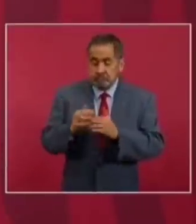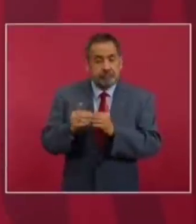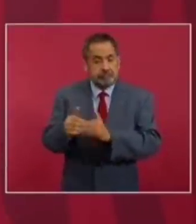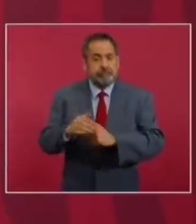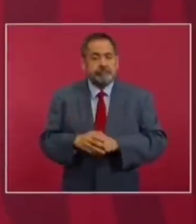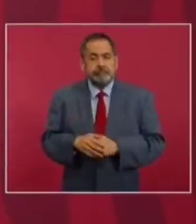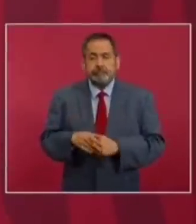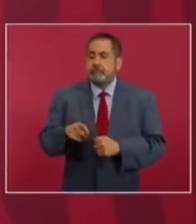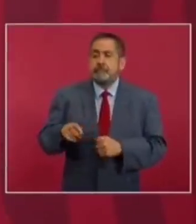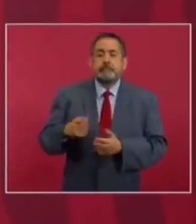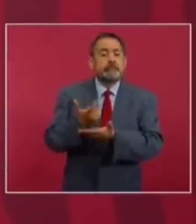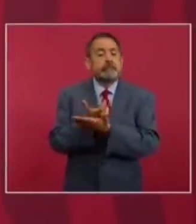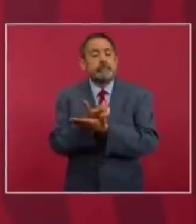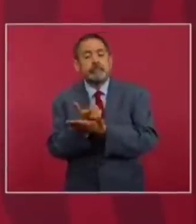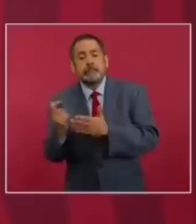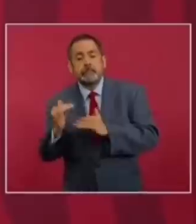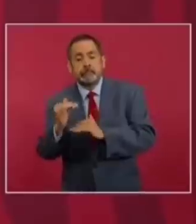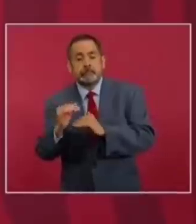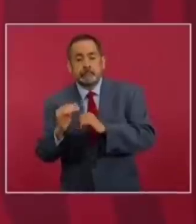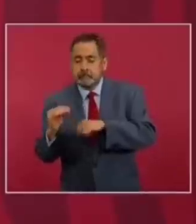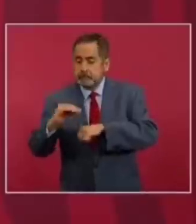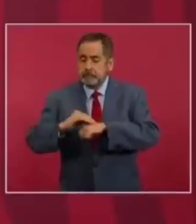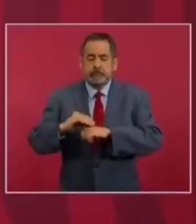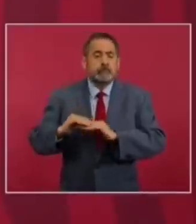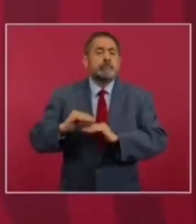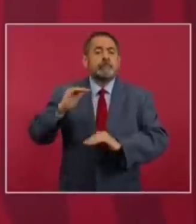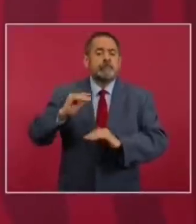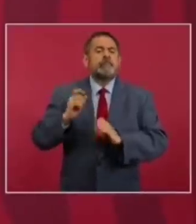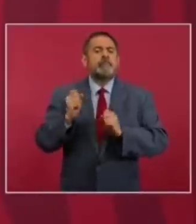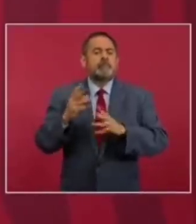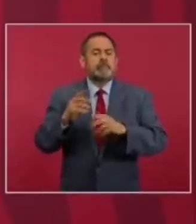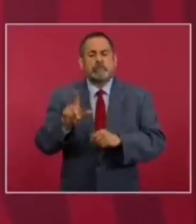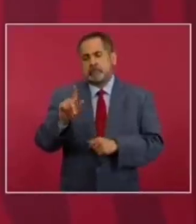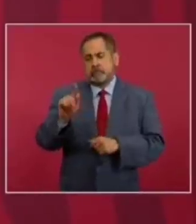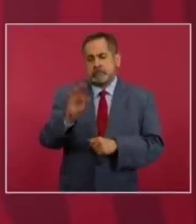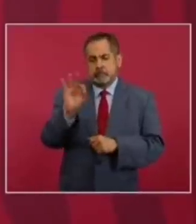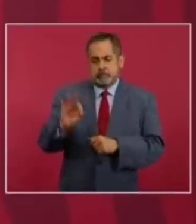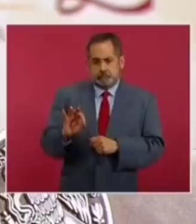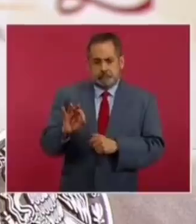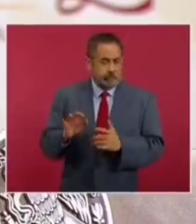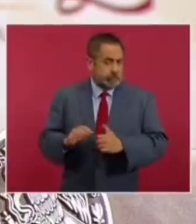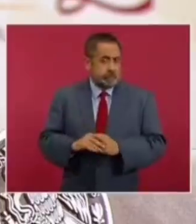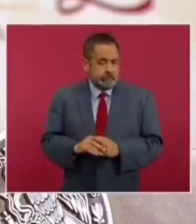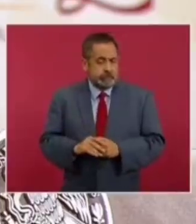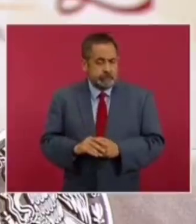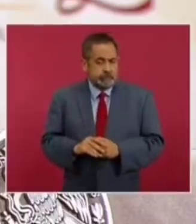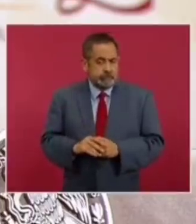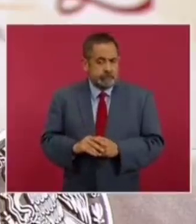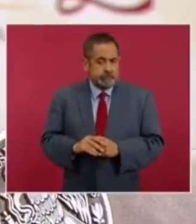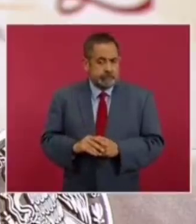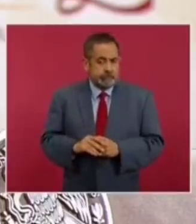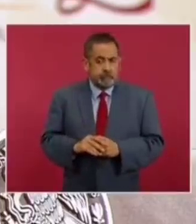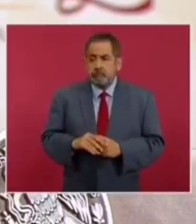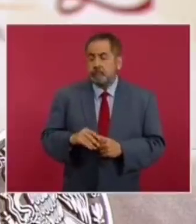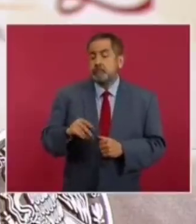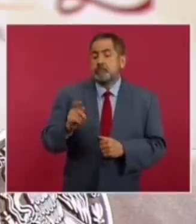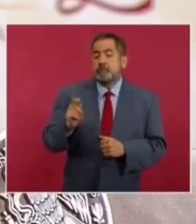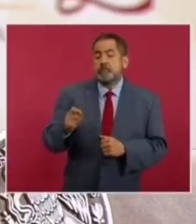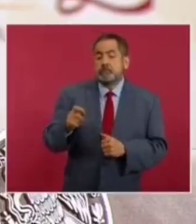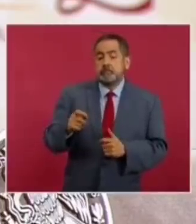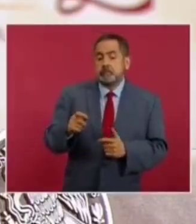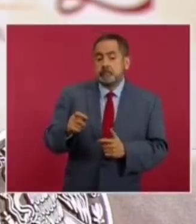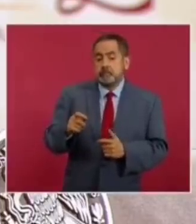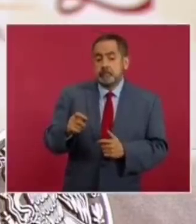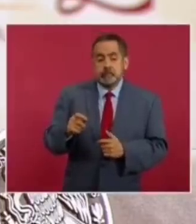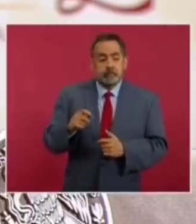aumentado el salario mínimo en 70% en el tiempo que llevamos. Ha crecido el índice